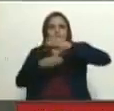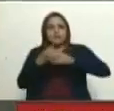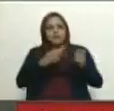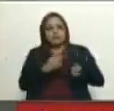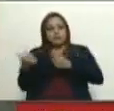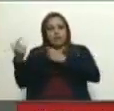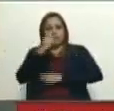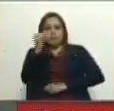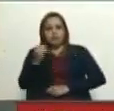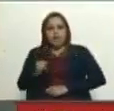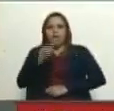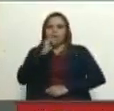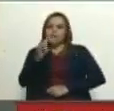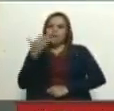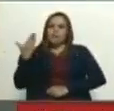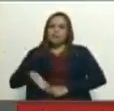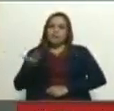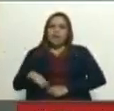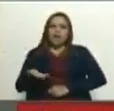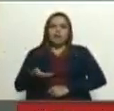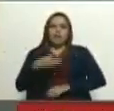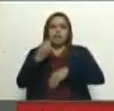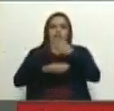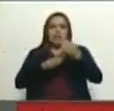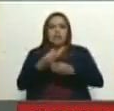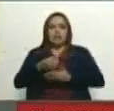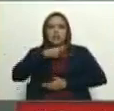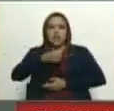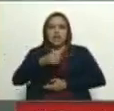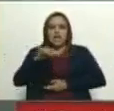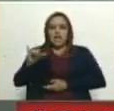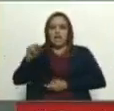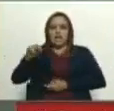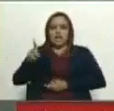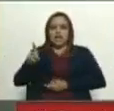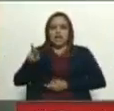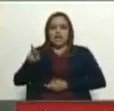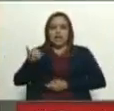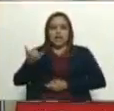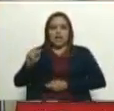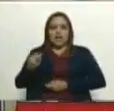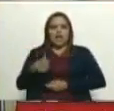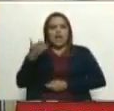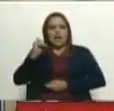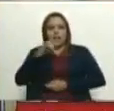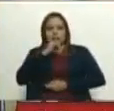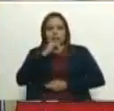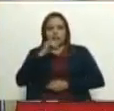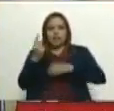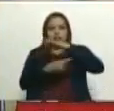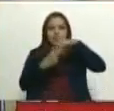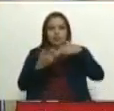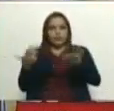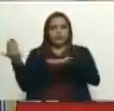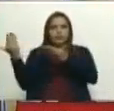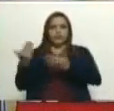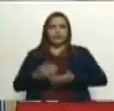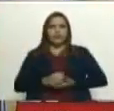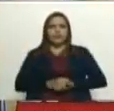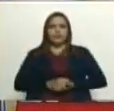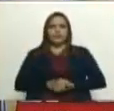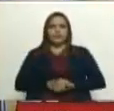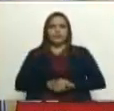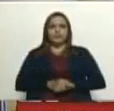estado Zulia, se sigue generando importante información. Indira López está lleno, tiene los detalles. Indira, adelante. El jefe Néstor